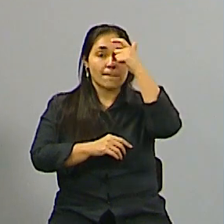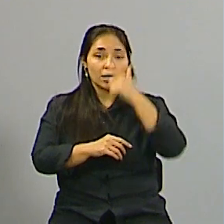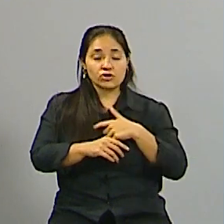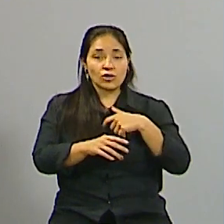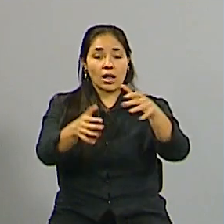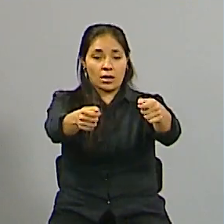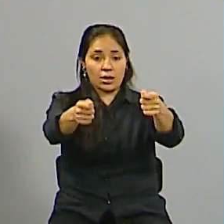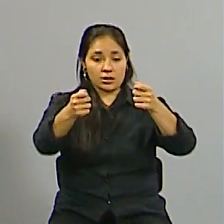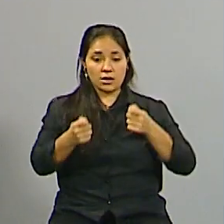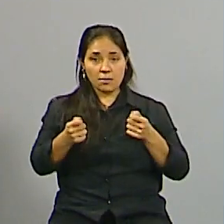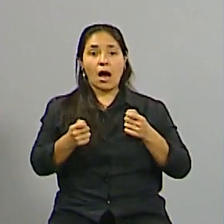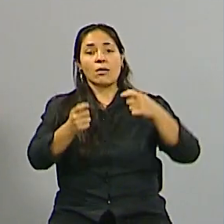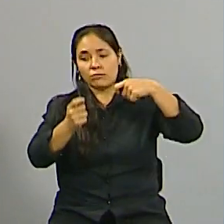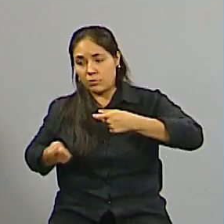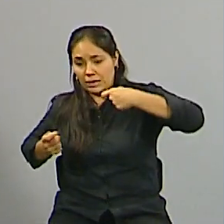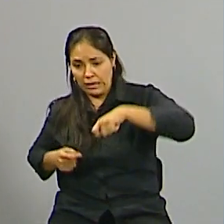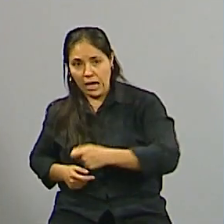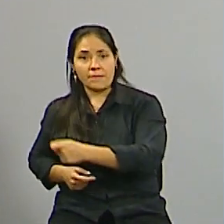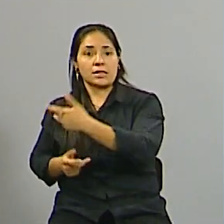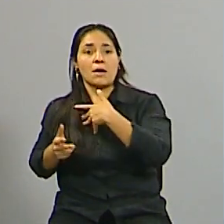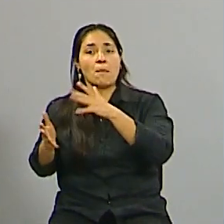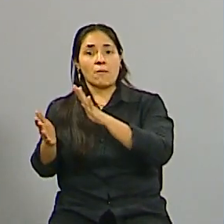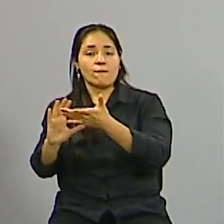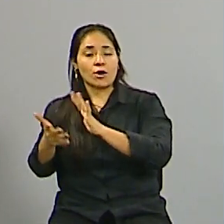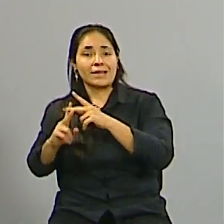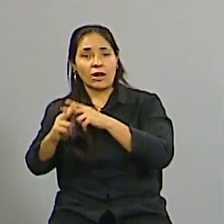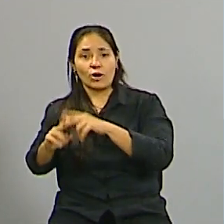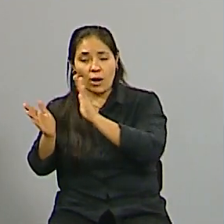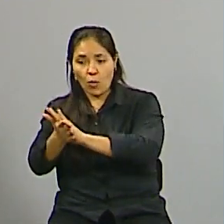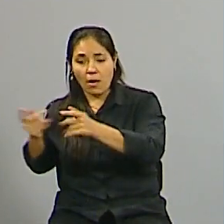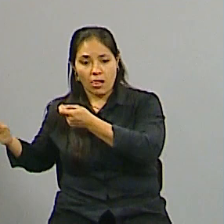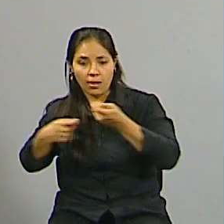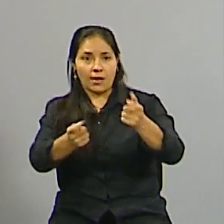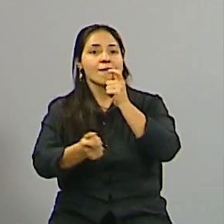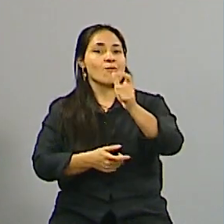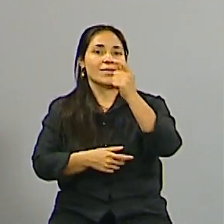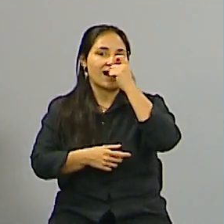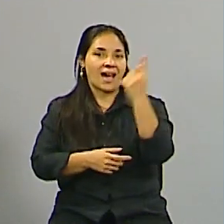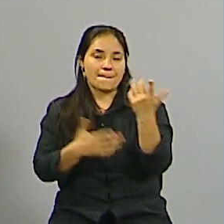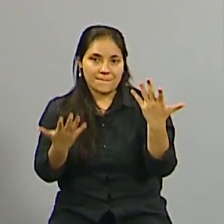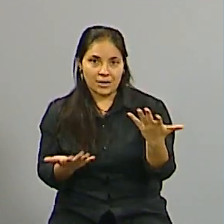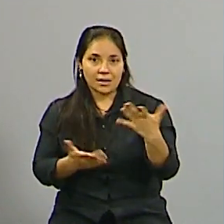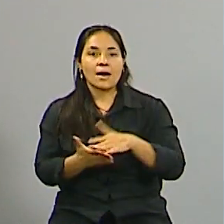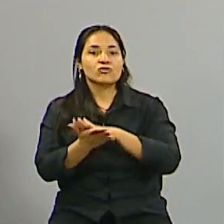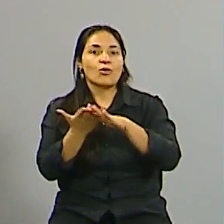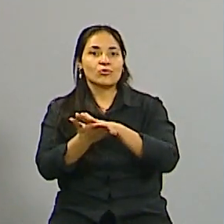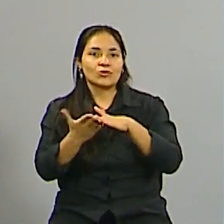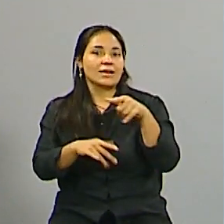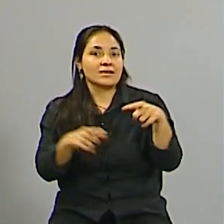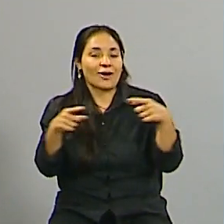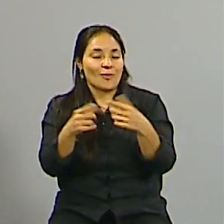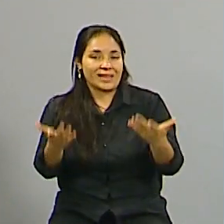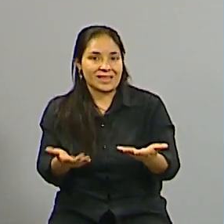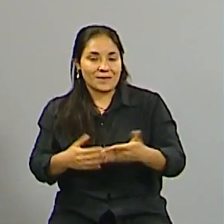un seguimiento intra-municipio con nuevas tecnologías, para que también vaya teniendo un fortalecimiento y una resolución rápida a la